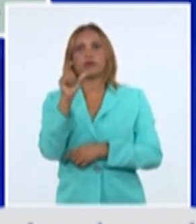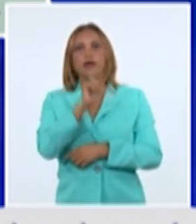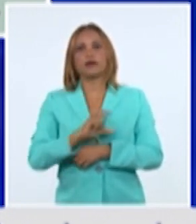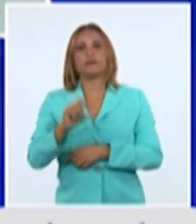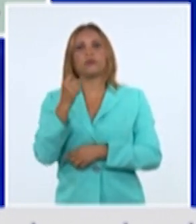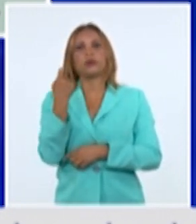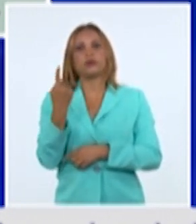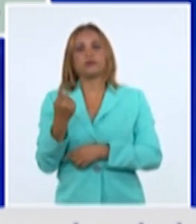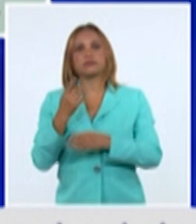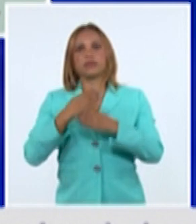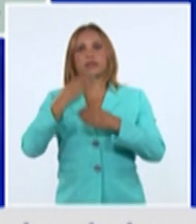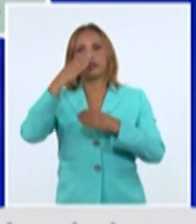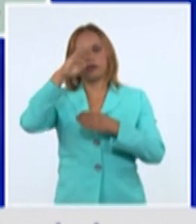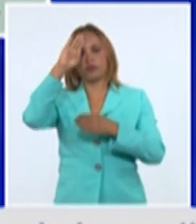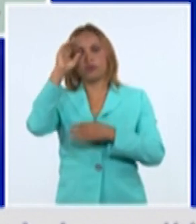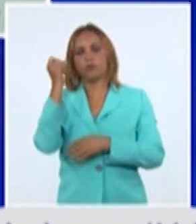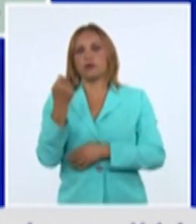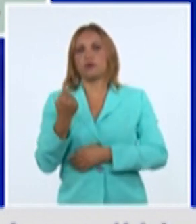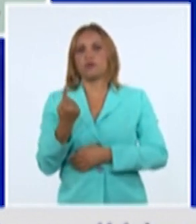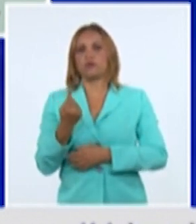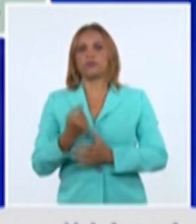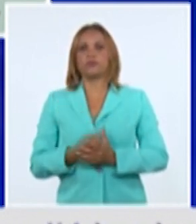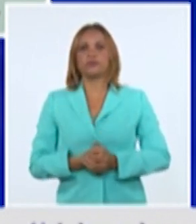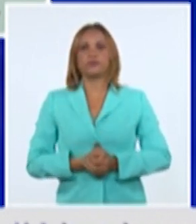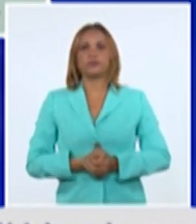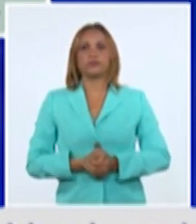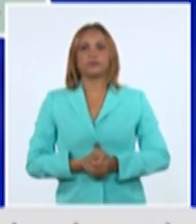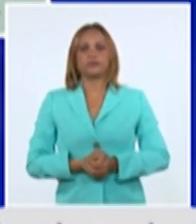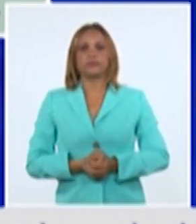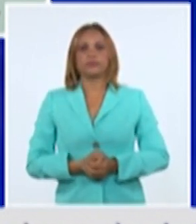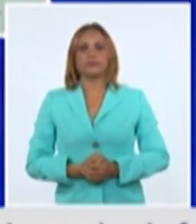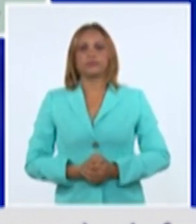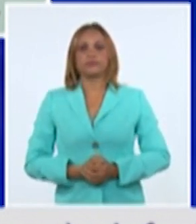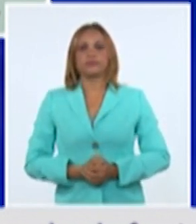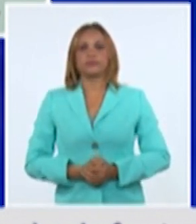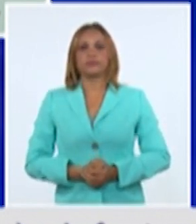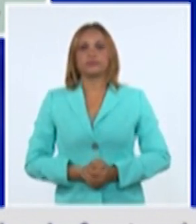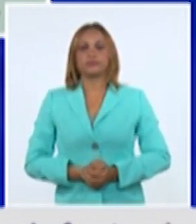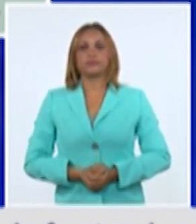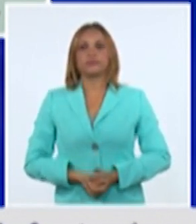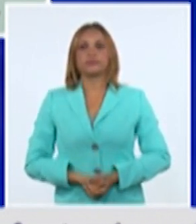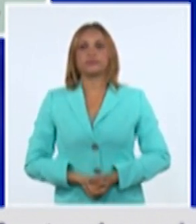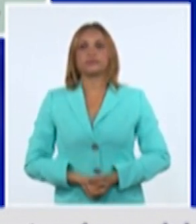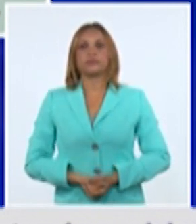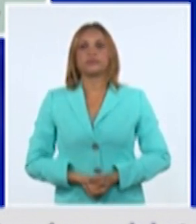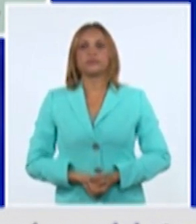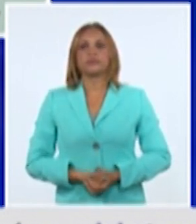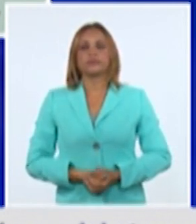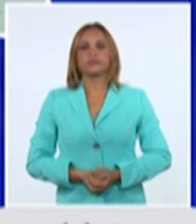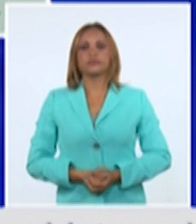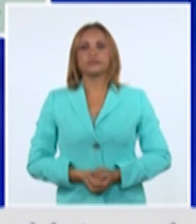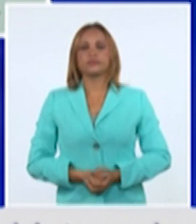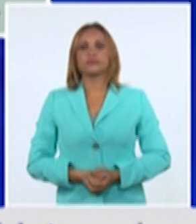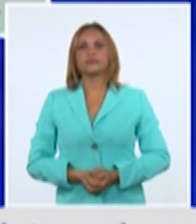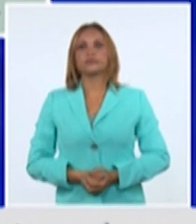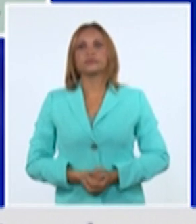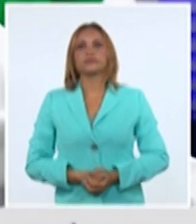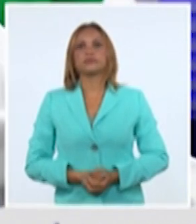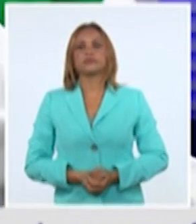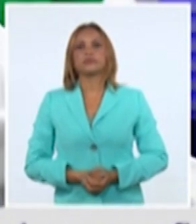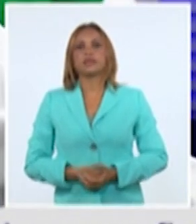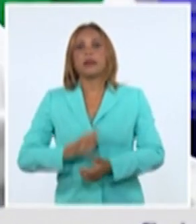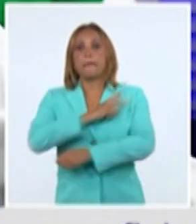de Camagüey y Santiago de Cuba, 1 también en el caso importado. Por países